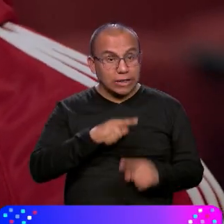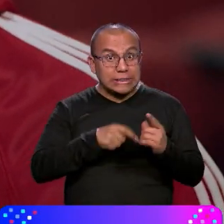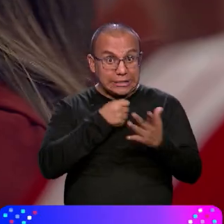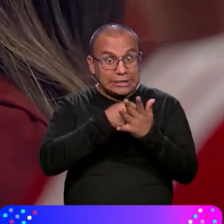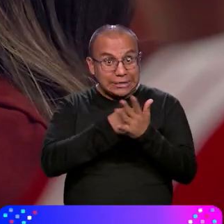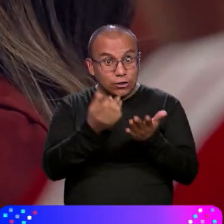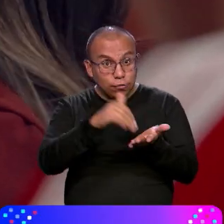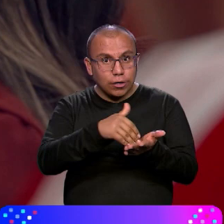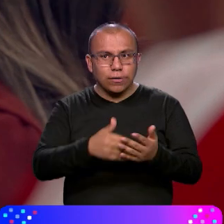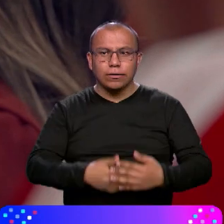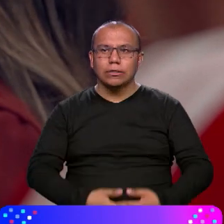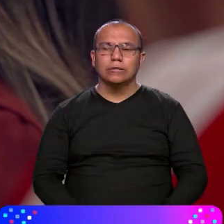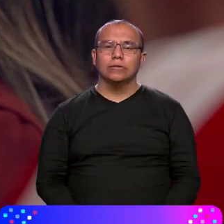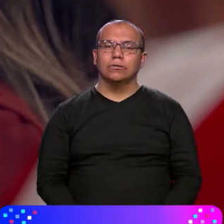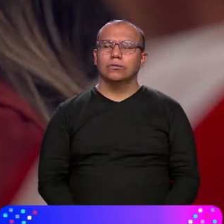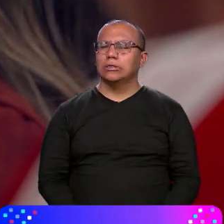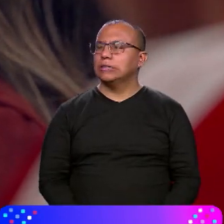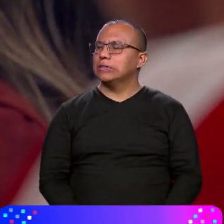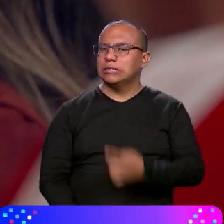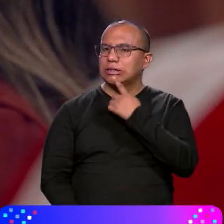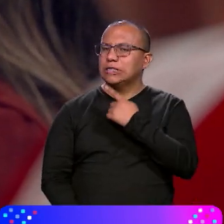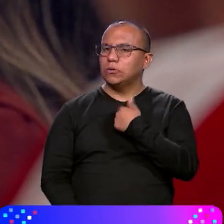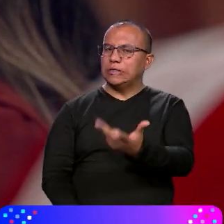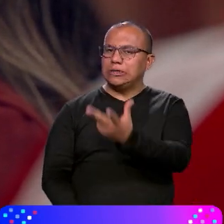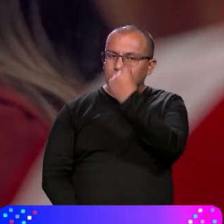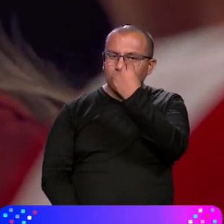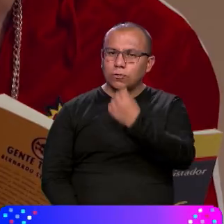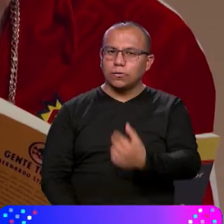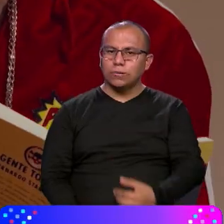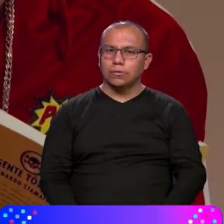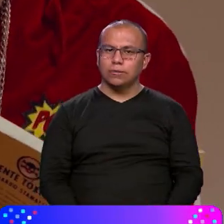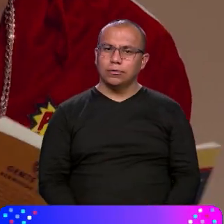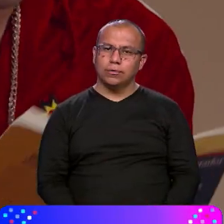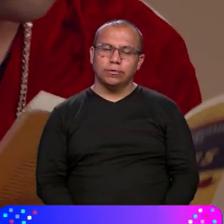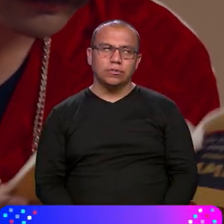insistir. Pero no, Eki ya nos dijo que no.